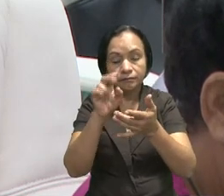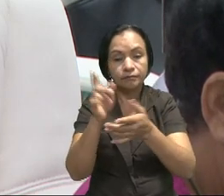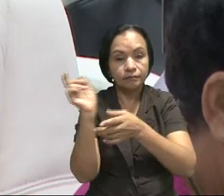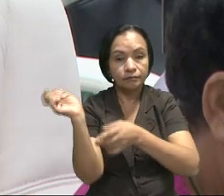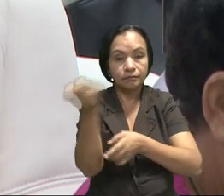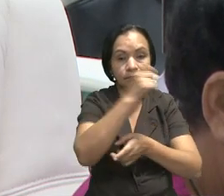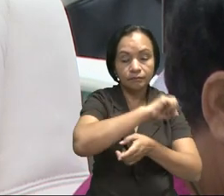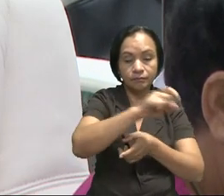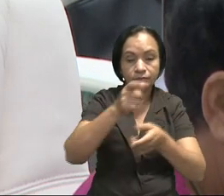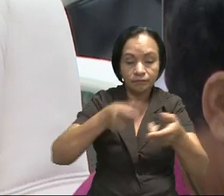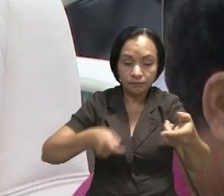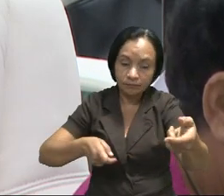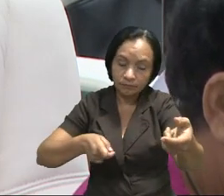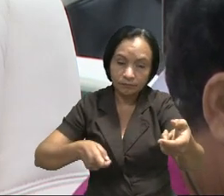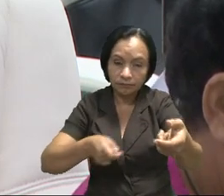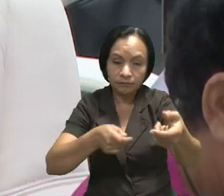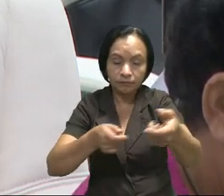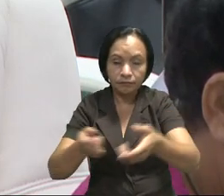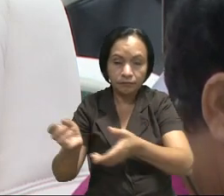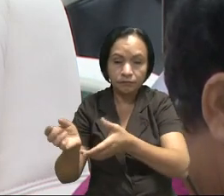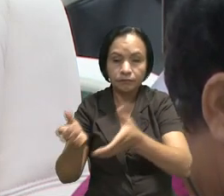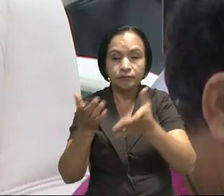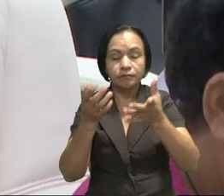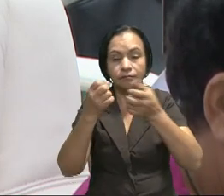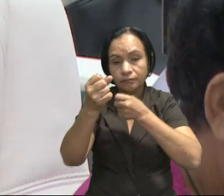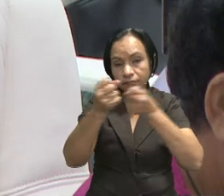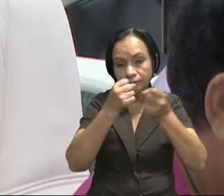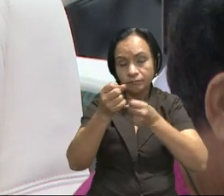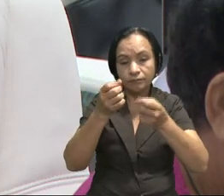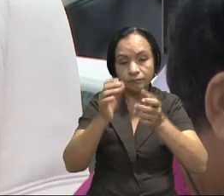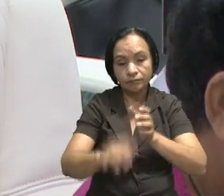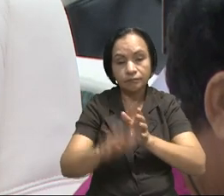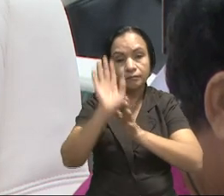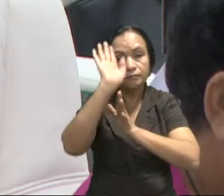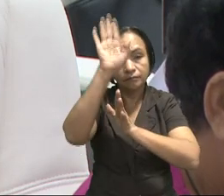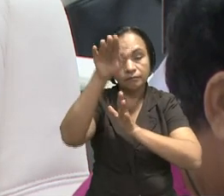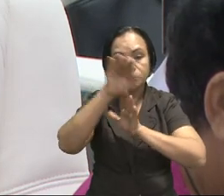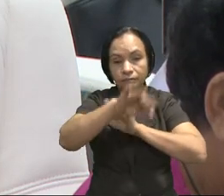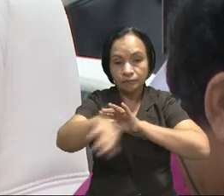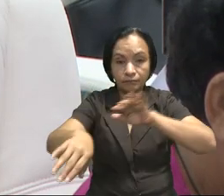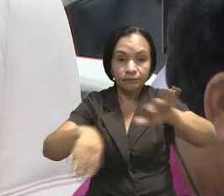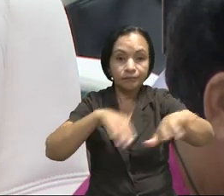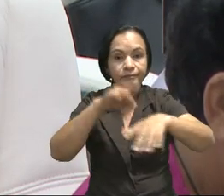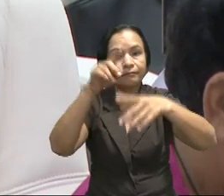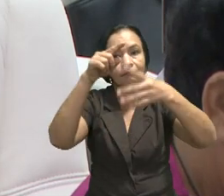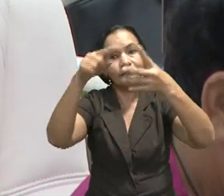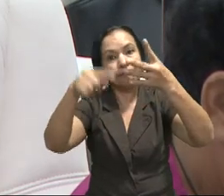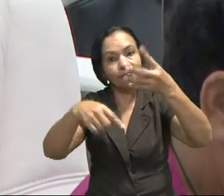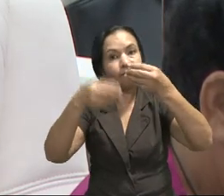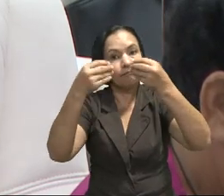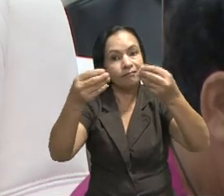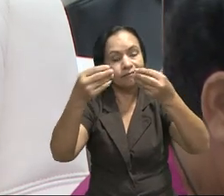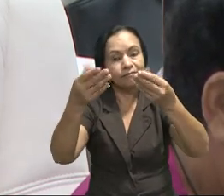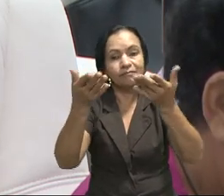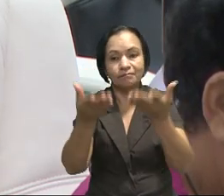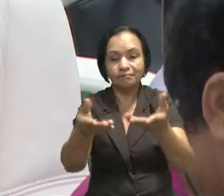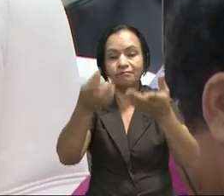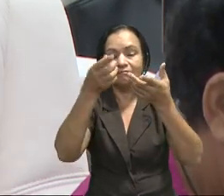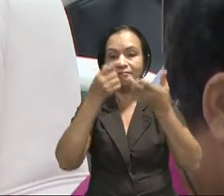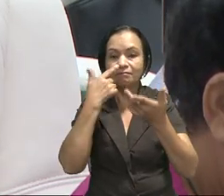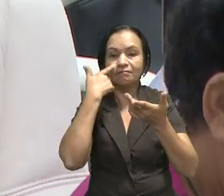tenis, billar, voleibol, boxeo, básquetbol y natación, en las cuales también ha recibido